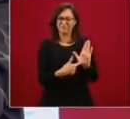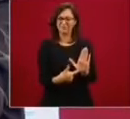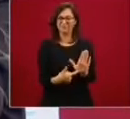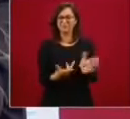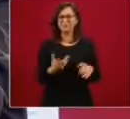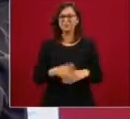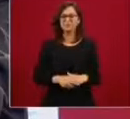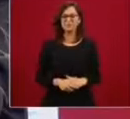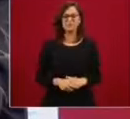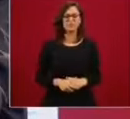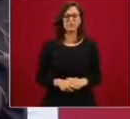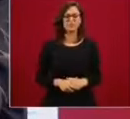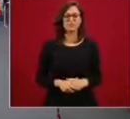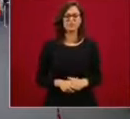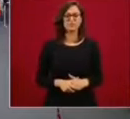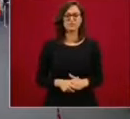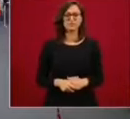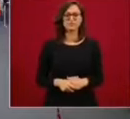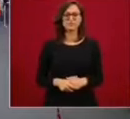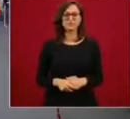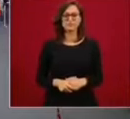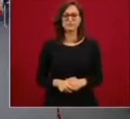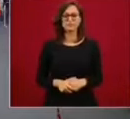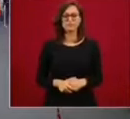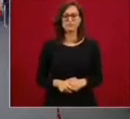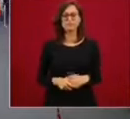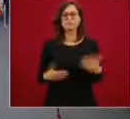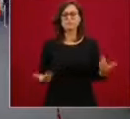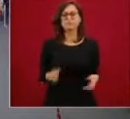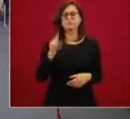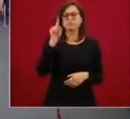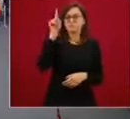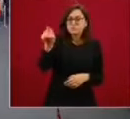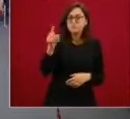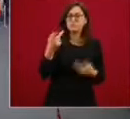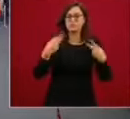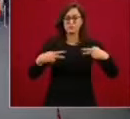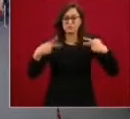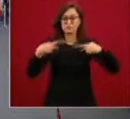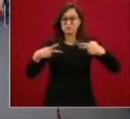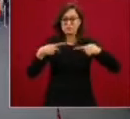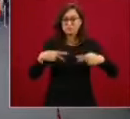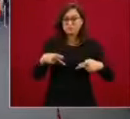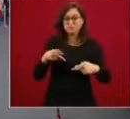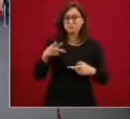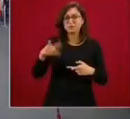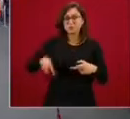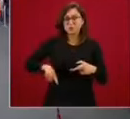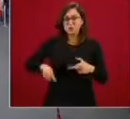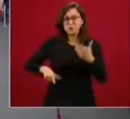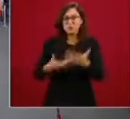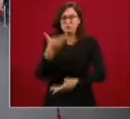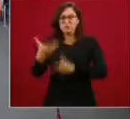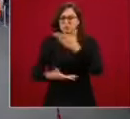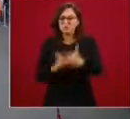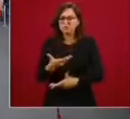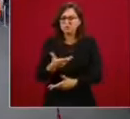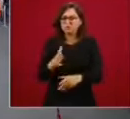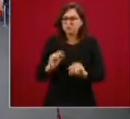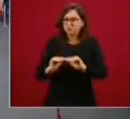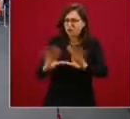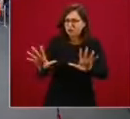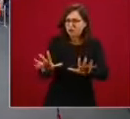¿Qué le recomendaría a los funcionarios de Macuspana para que aclararan estos… Hoy mismo tienen